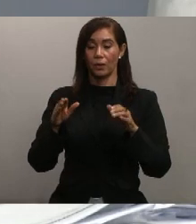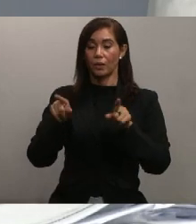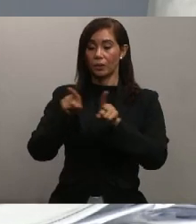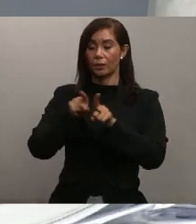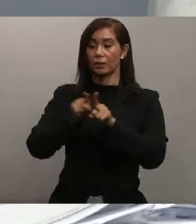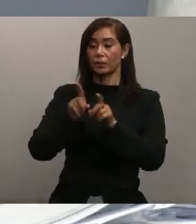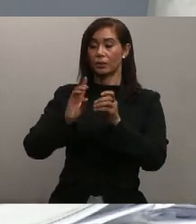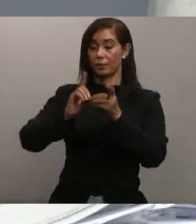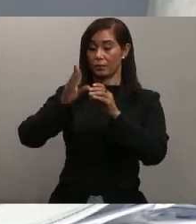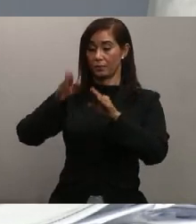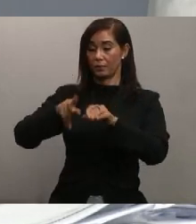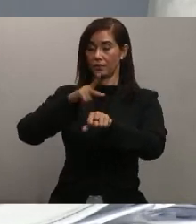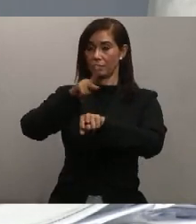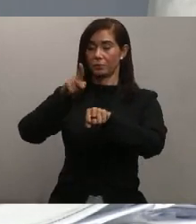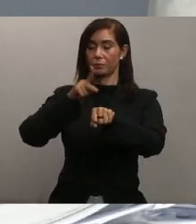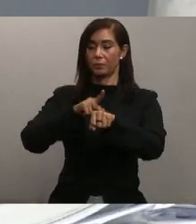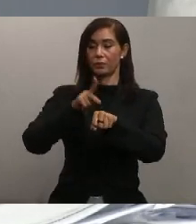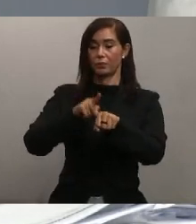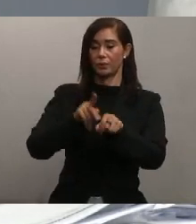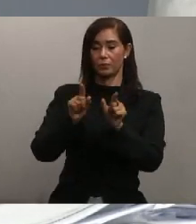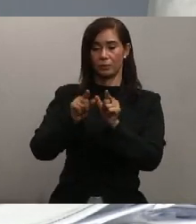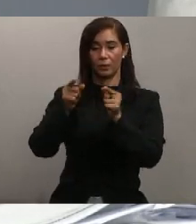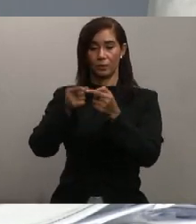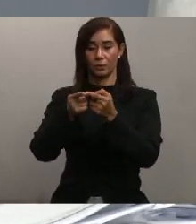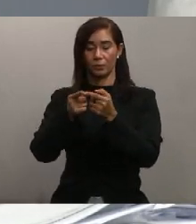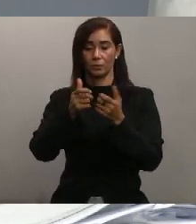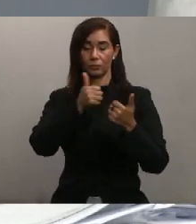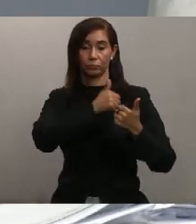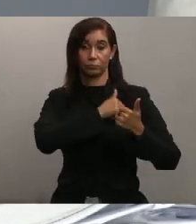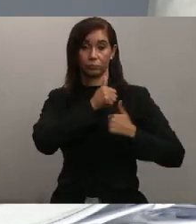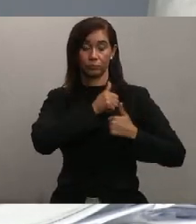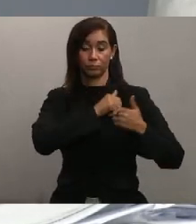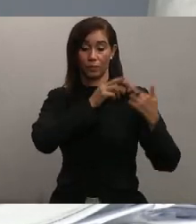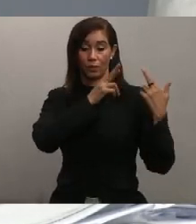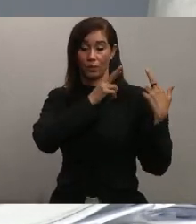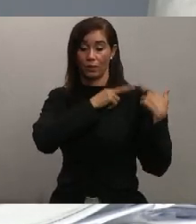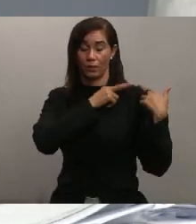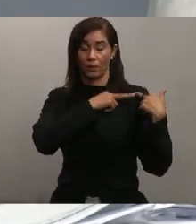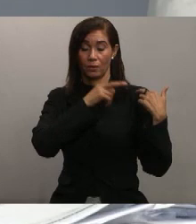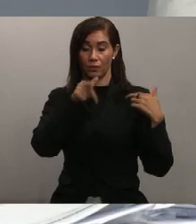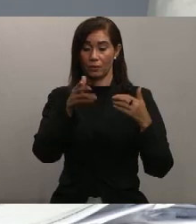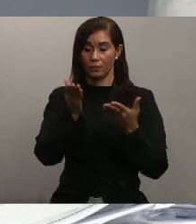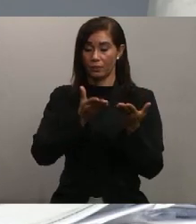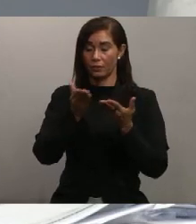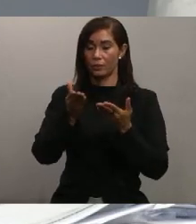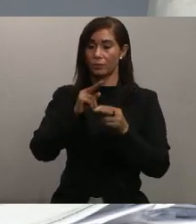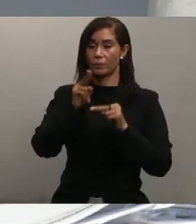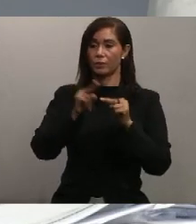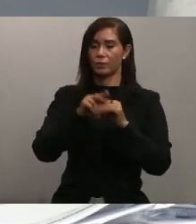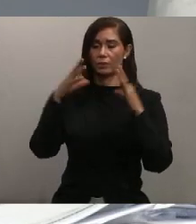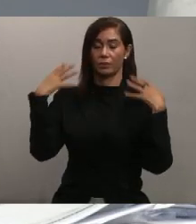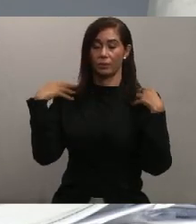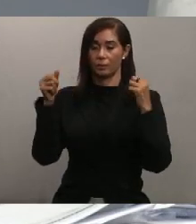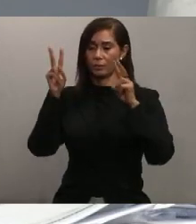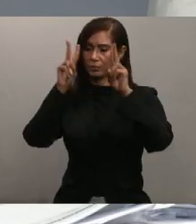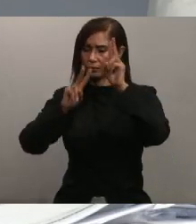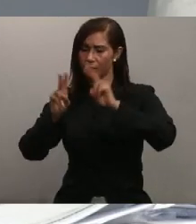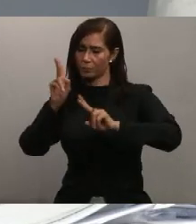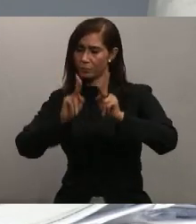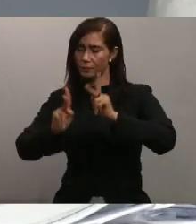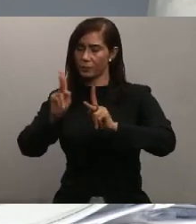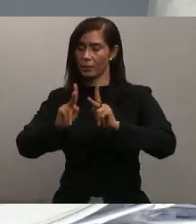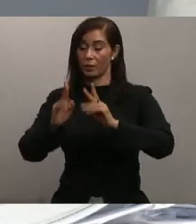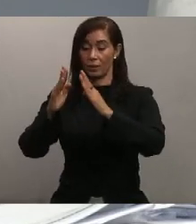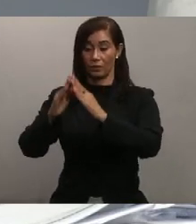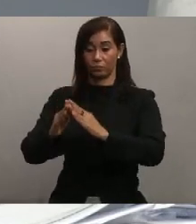provinciales, como por personal de las Fuerzas Armadas y del Servicio Nacional de Salud, que realice esa vigilancia.